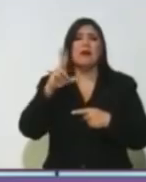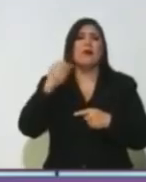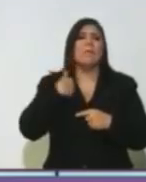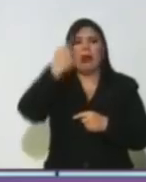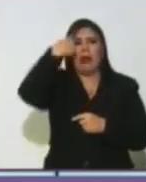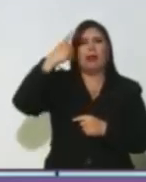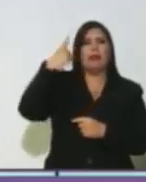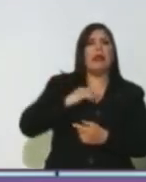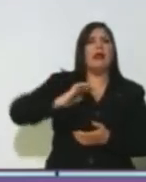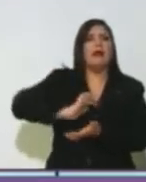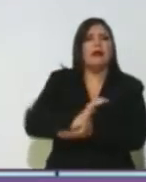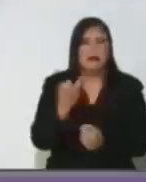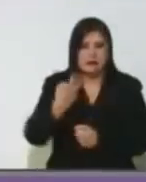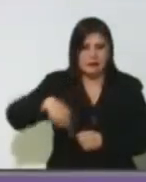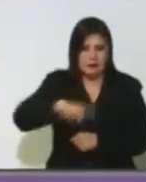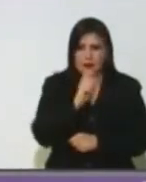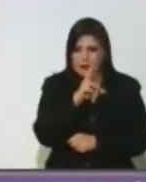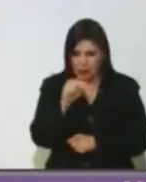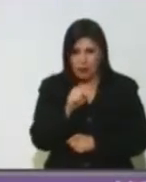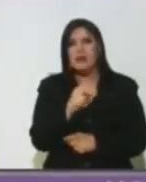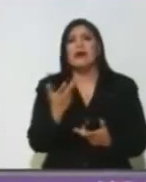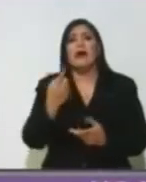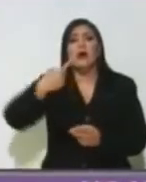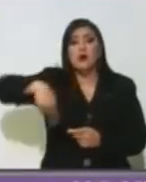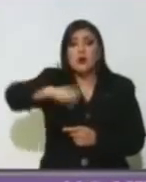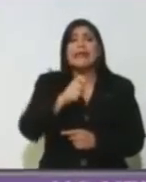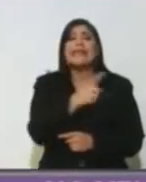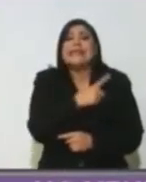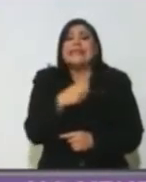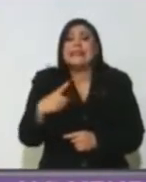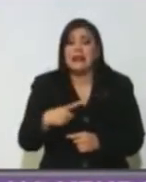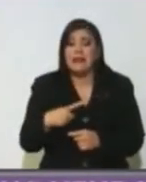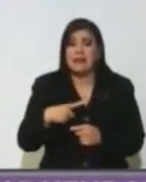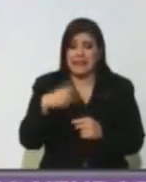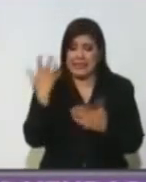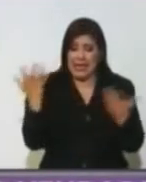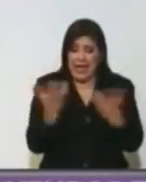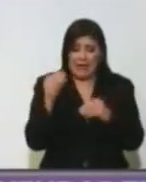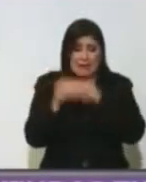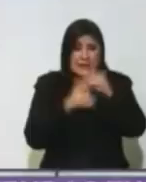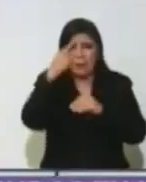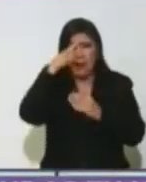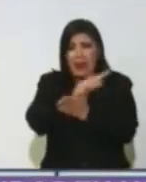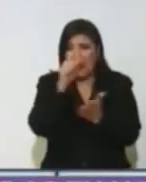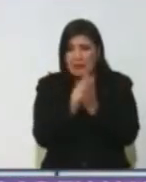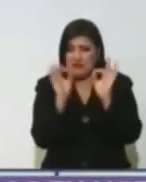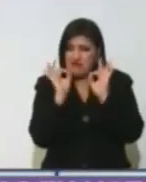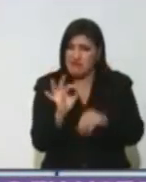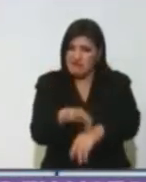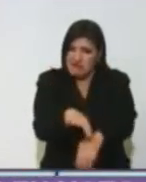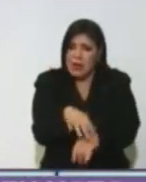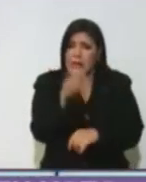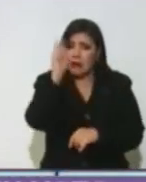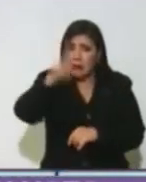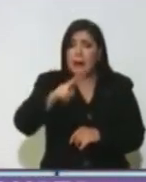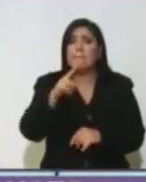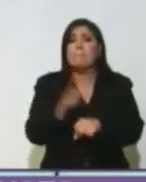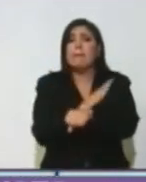ustedes están aquí para generar reales leyes reales y en beneficio de ciudadanos